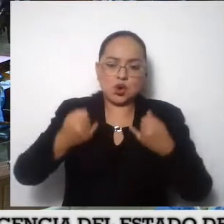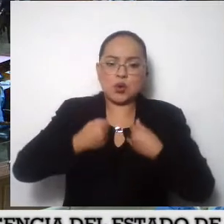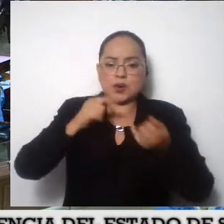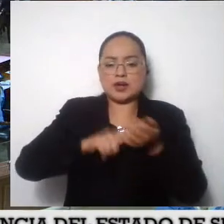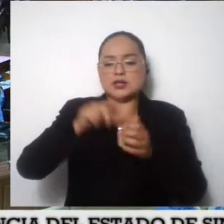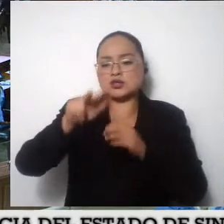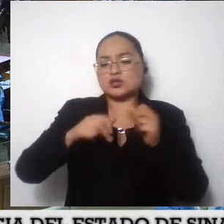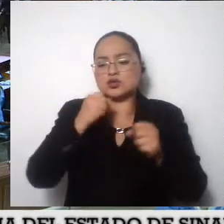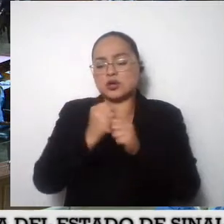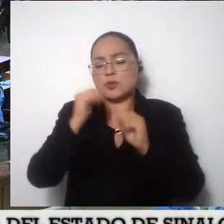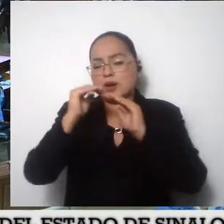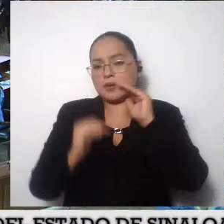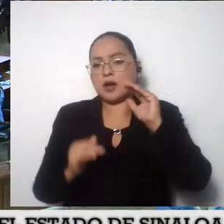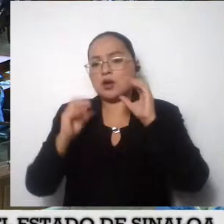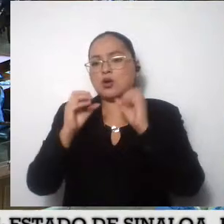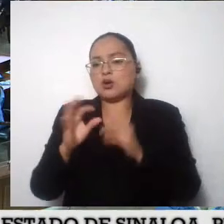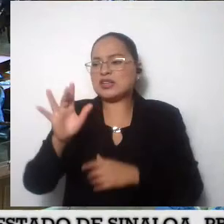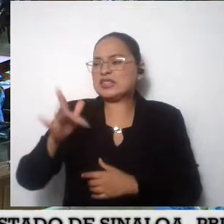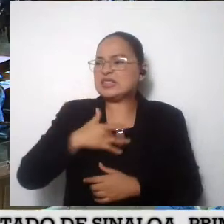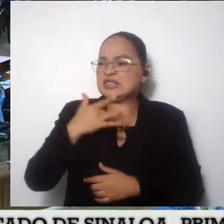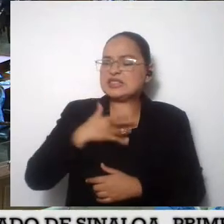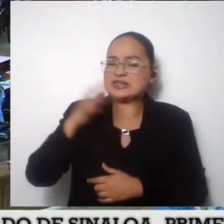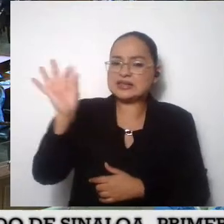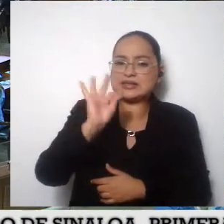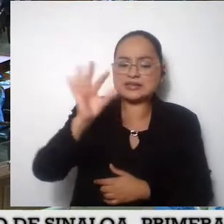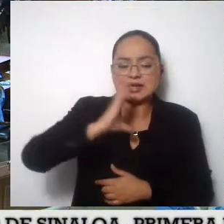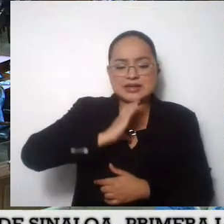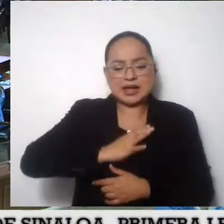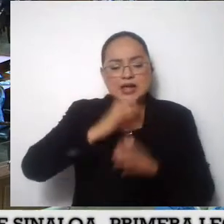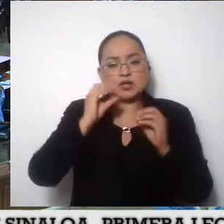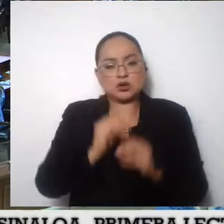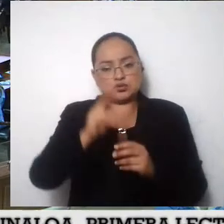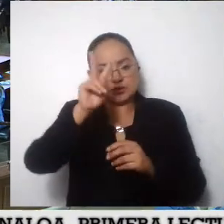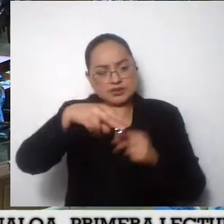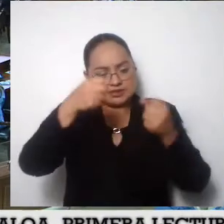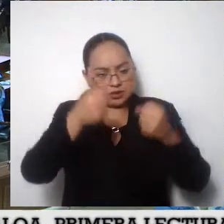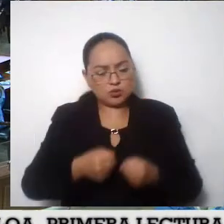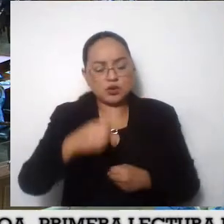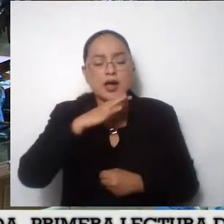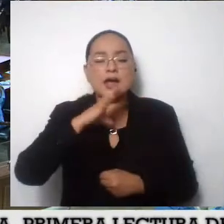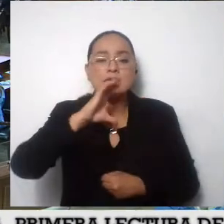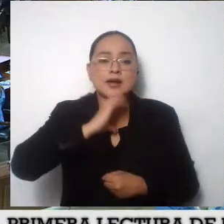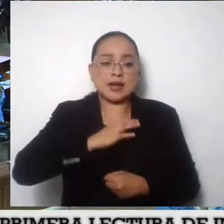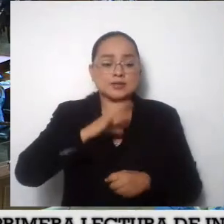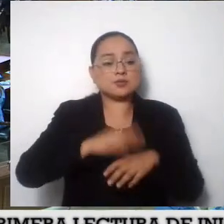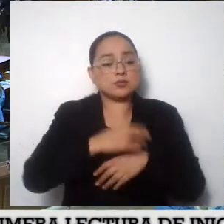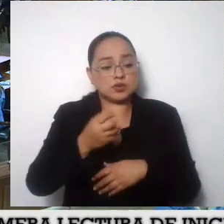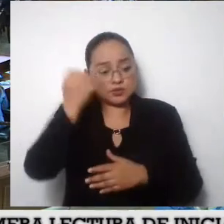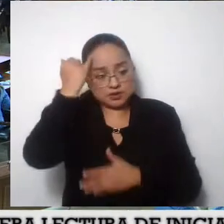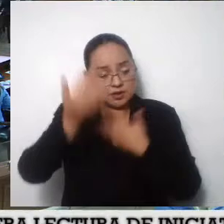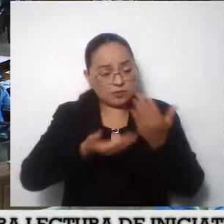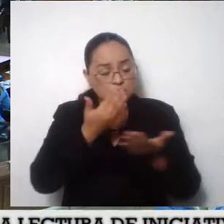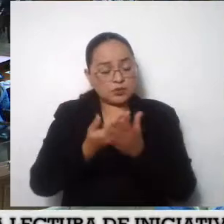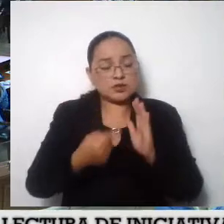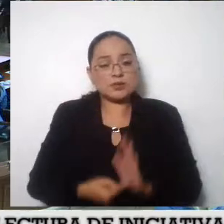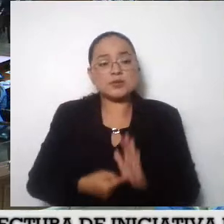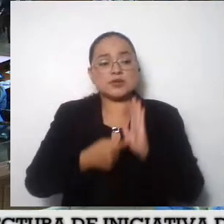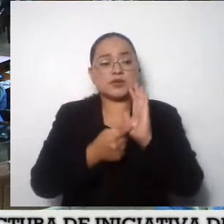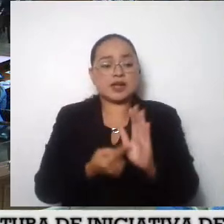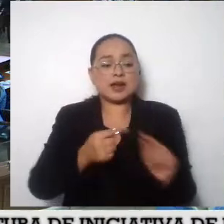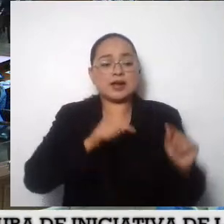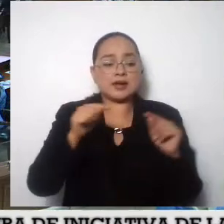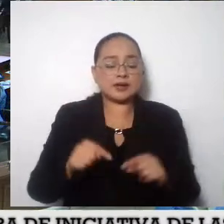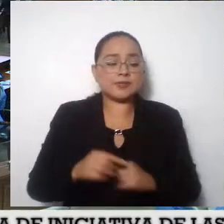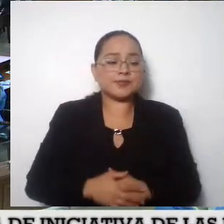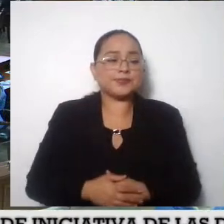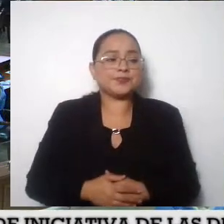o diagnóstico de cáncer, que en tal virtud resulta necesario proponer esta iniciativa y someter a su respetable consideración la siguiente. Exposición